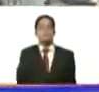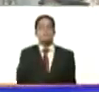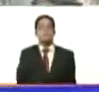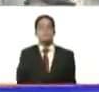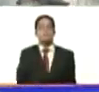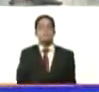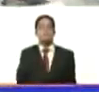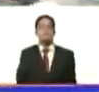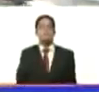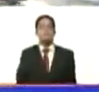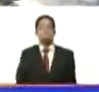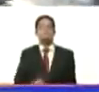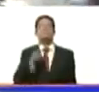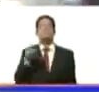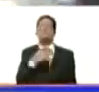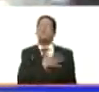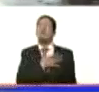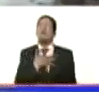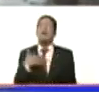Perseguían